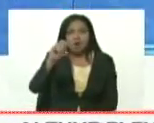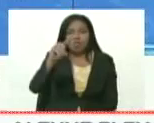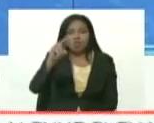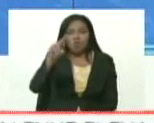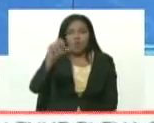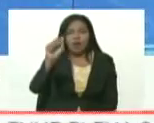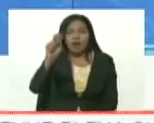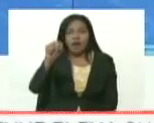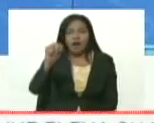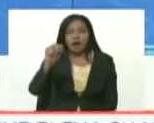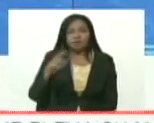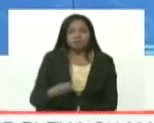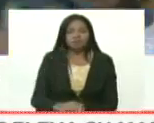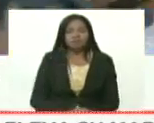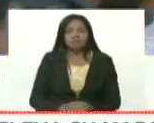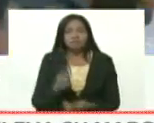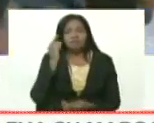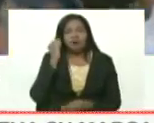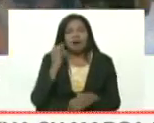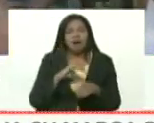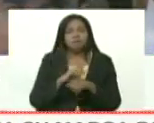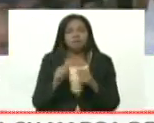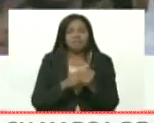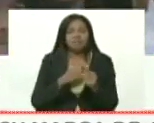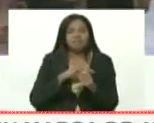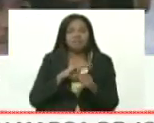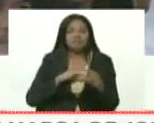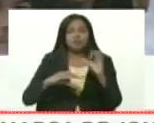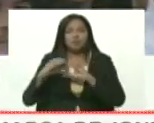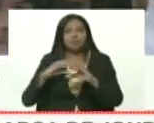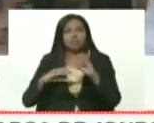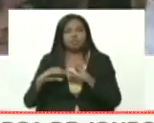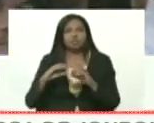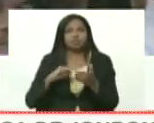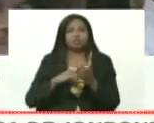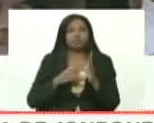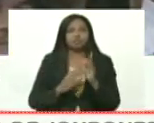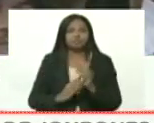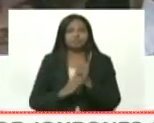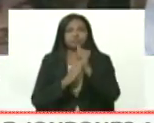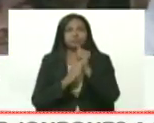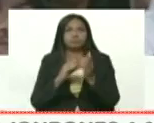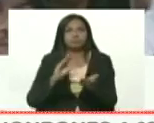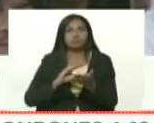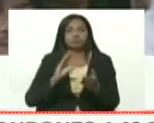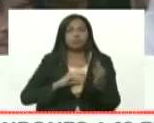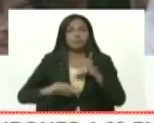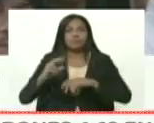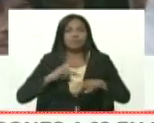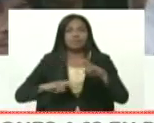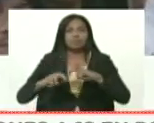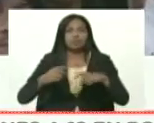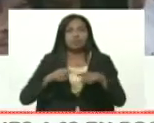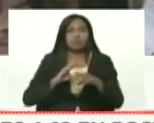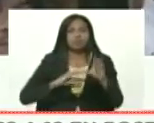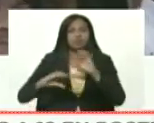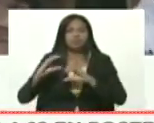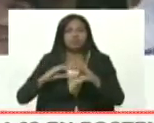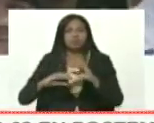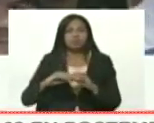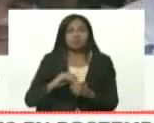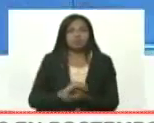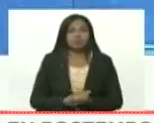Gloria Carvalho, viceministra de Telecomunicaciones y presidenta del Centro de Investigación de Telecomunicaciones.